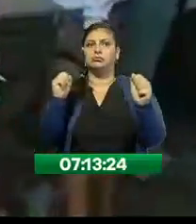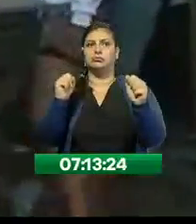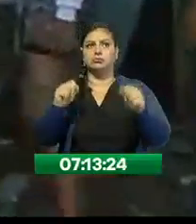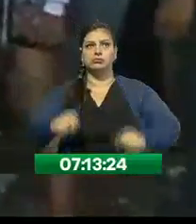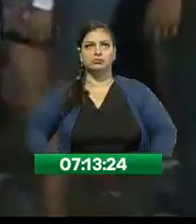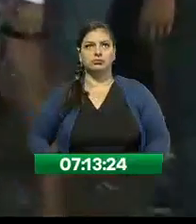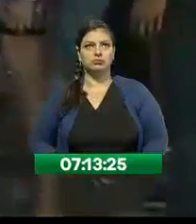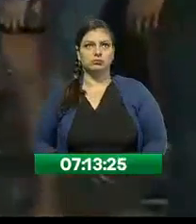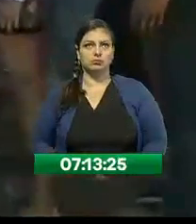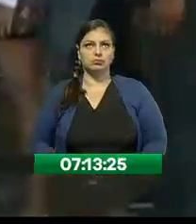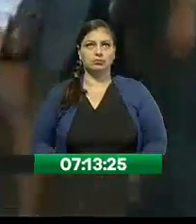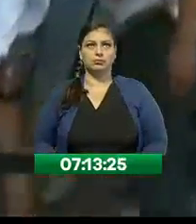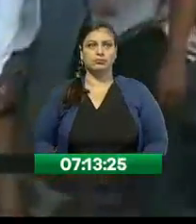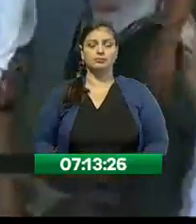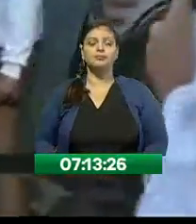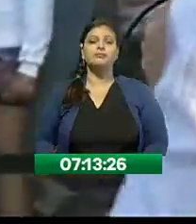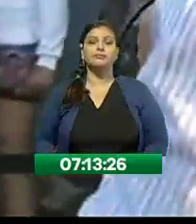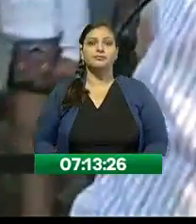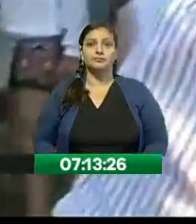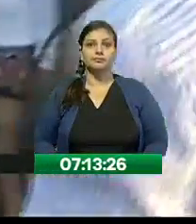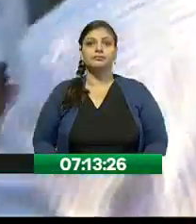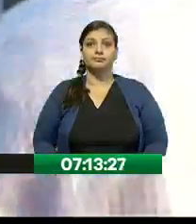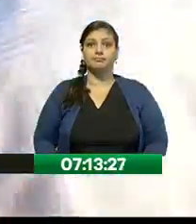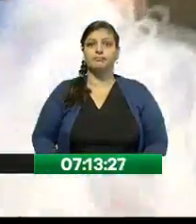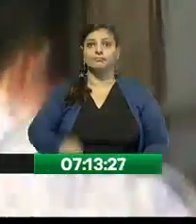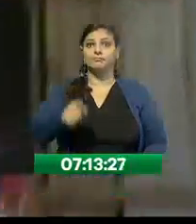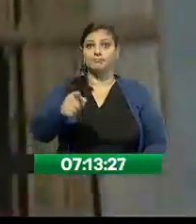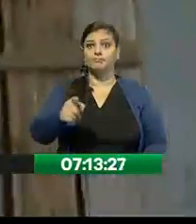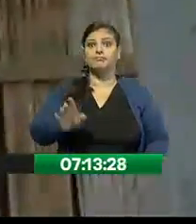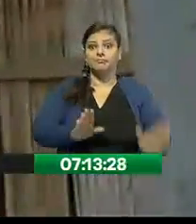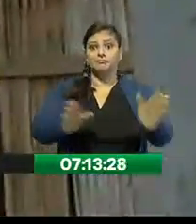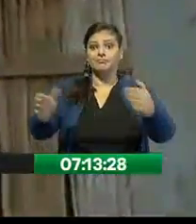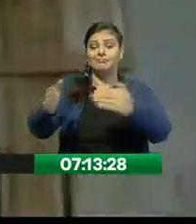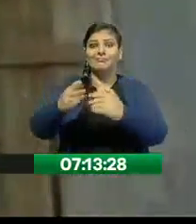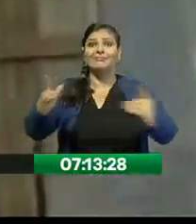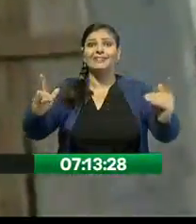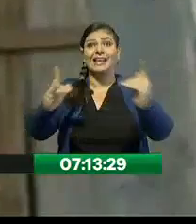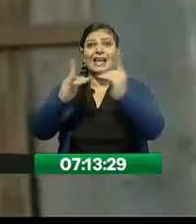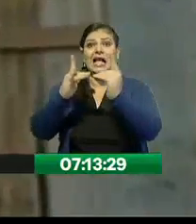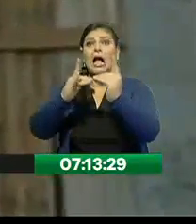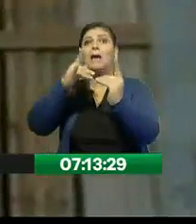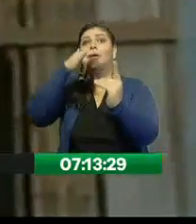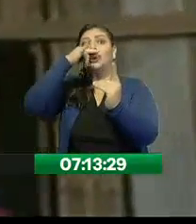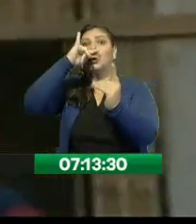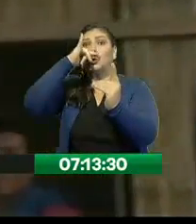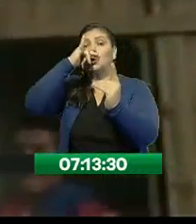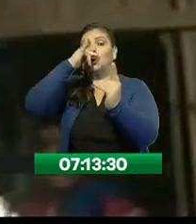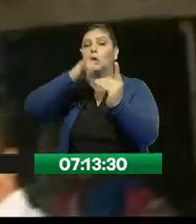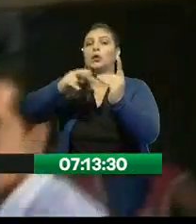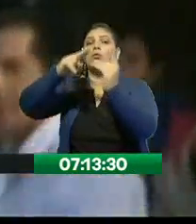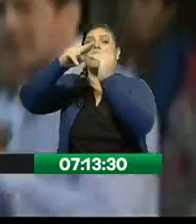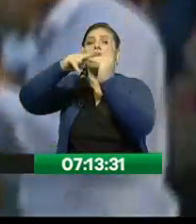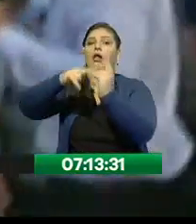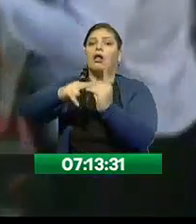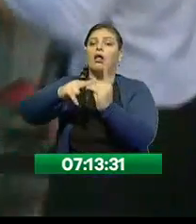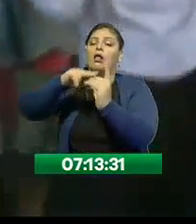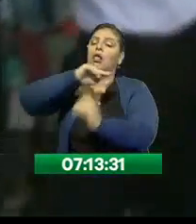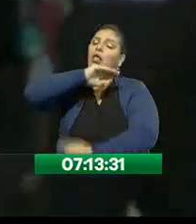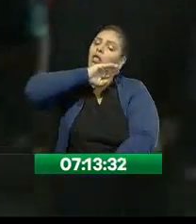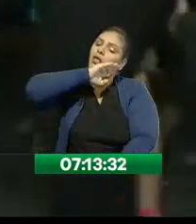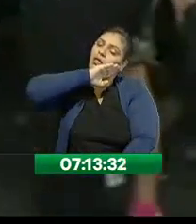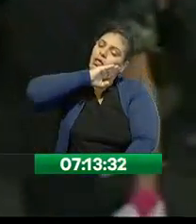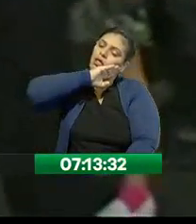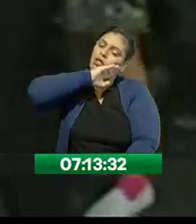El carro incluso derribó una de las camas donde descansaba un niño, pero gracias a Dios resultó ileso. Vamos a dialogar inmediatamente con